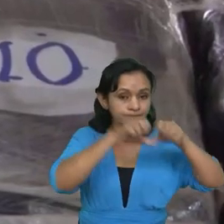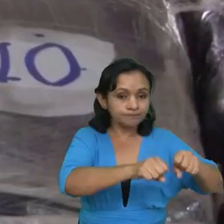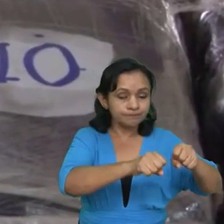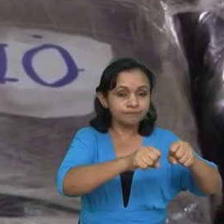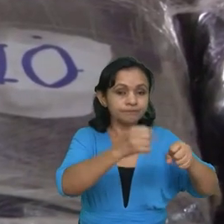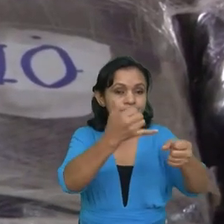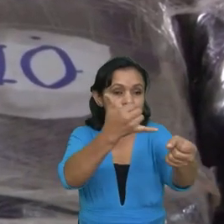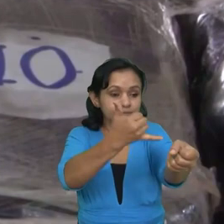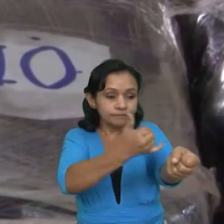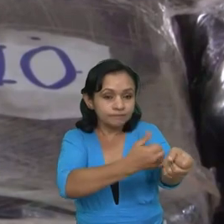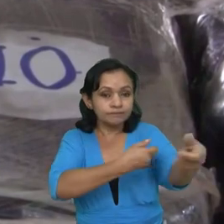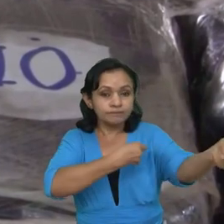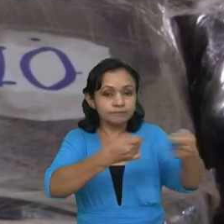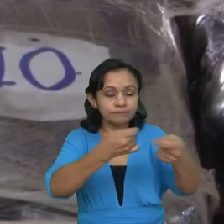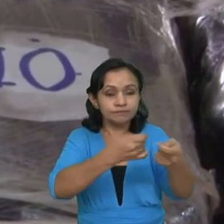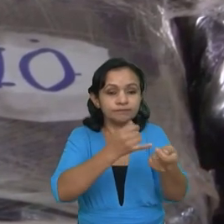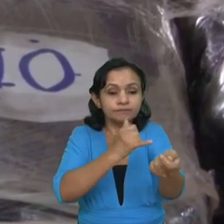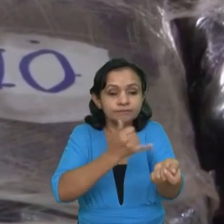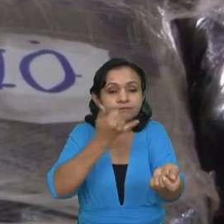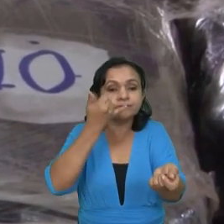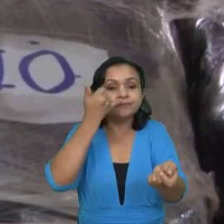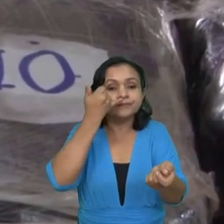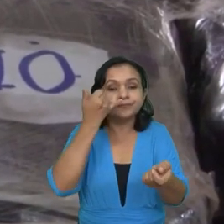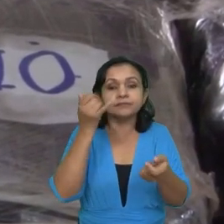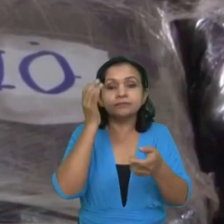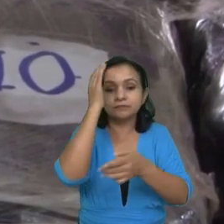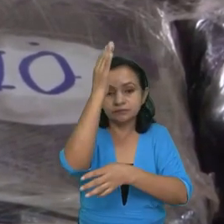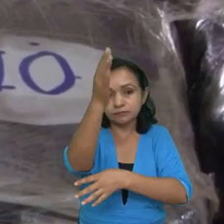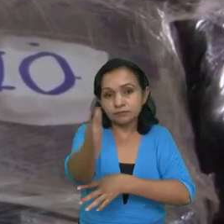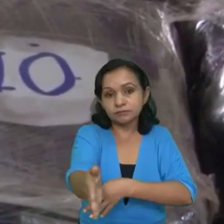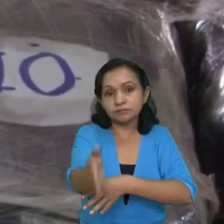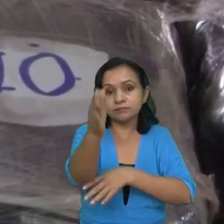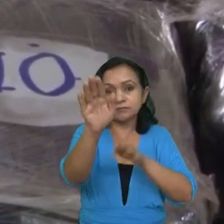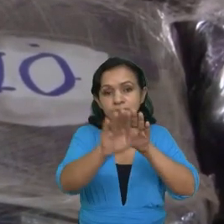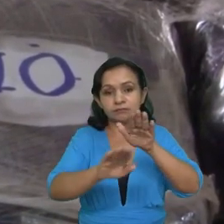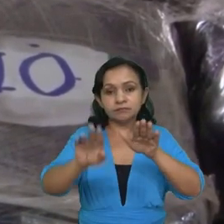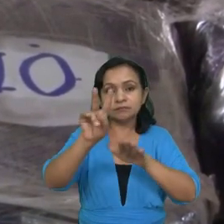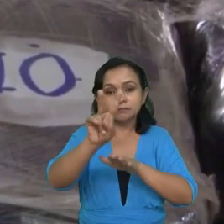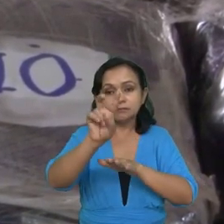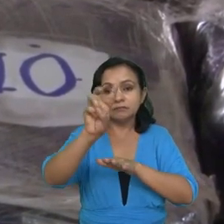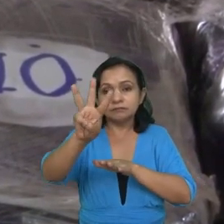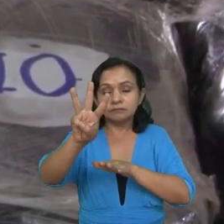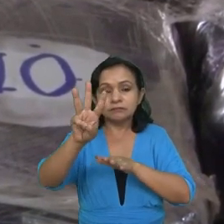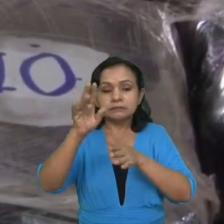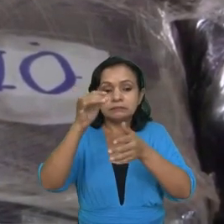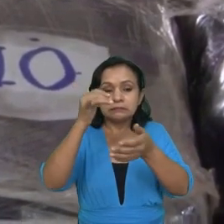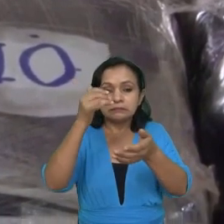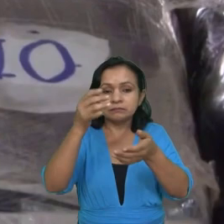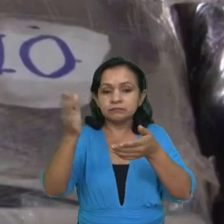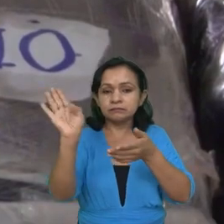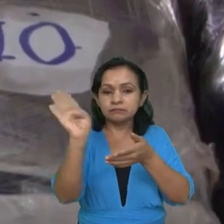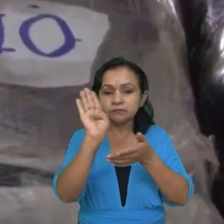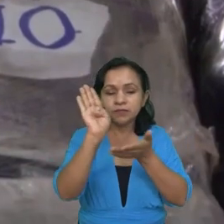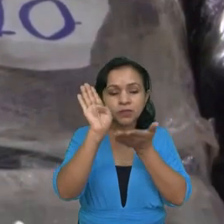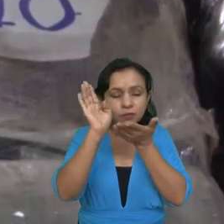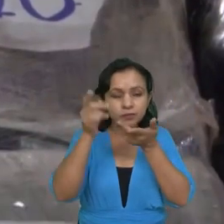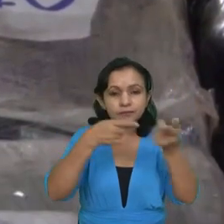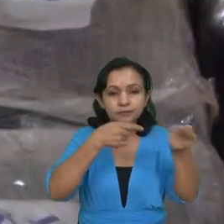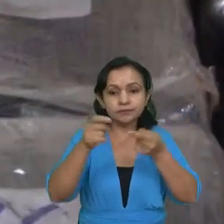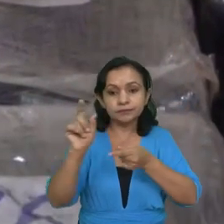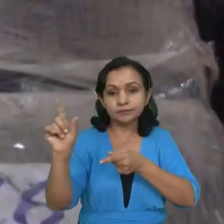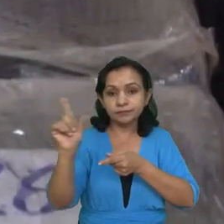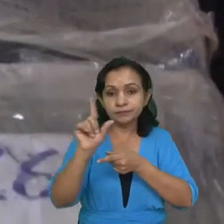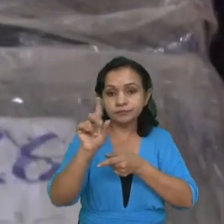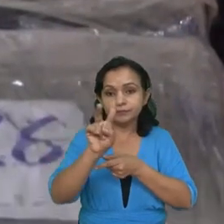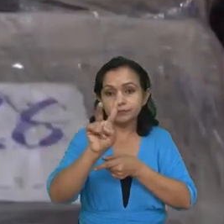al incautar en el puesto fronterizo de peñas blancas más de 23 kilos de cocaína el día lunes